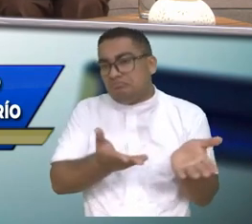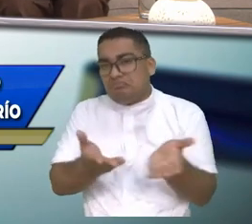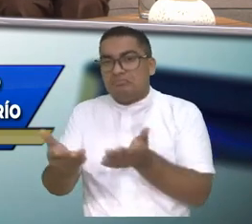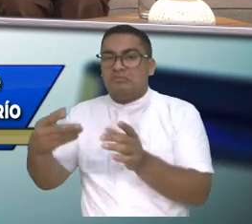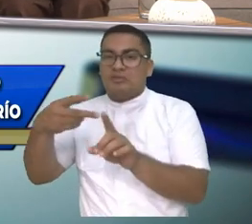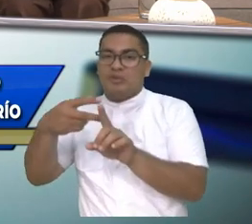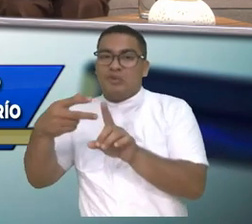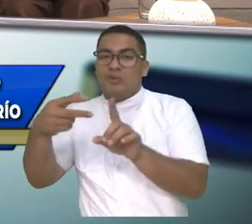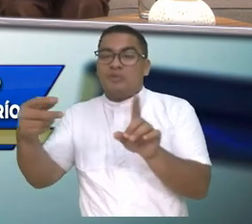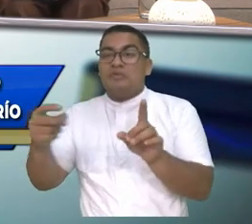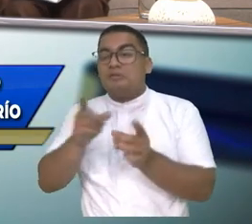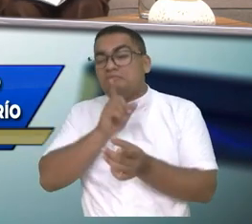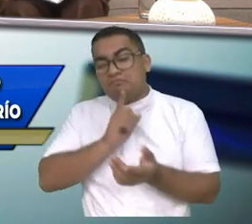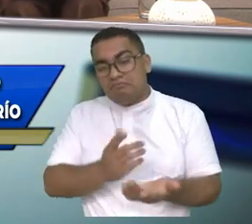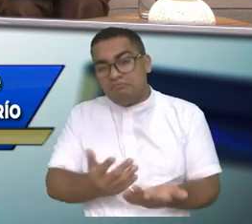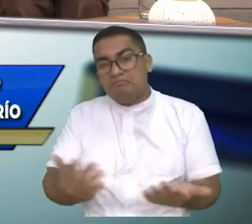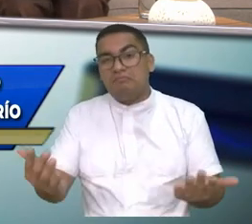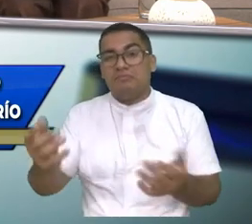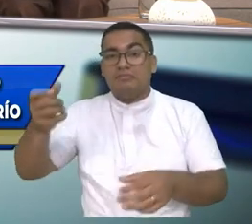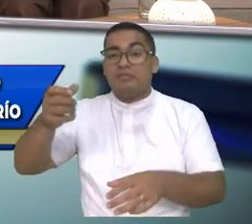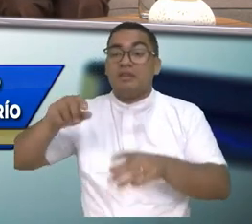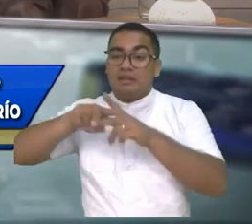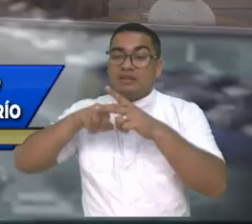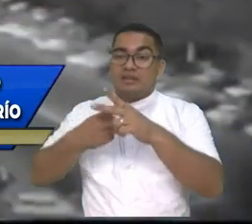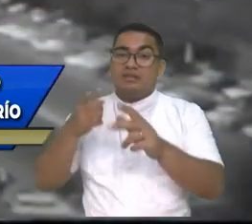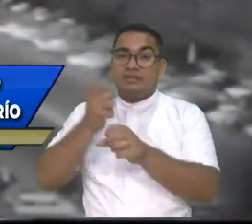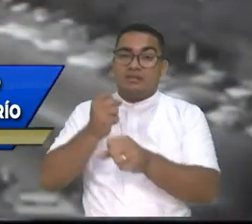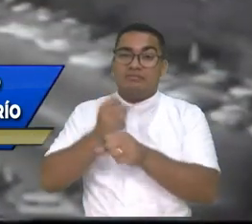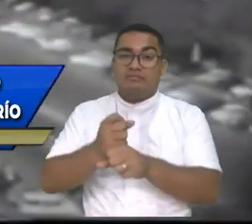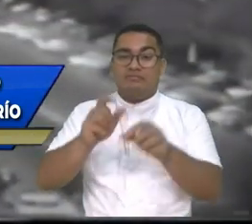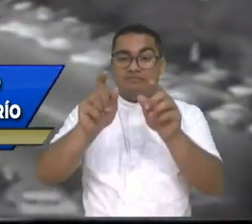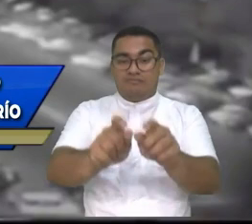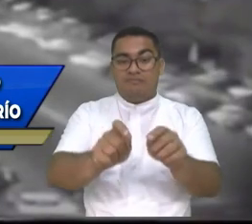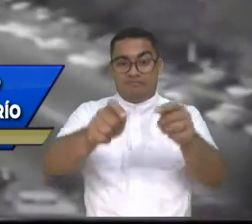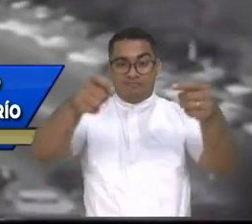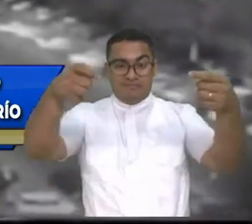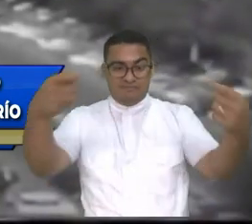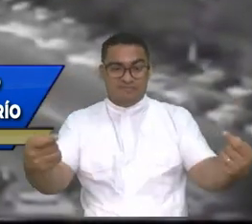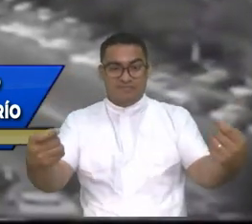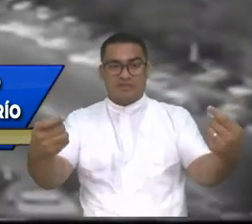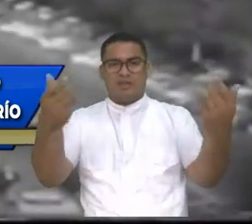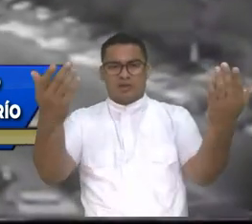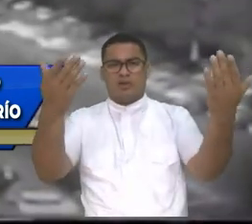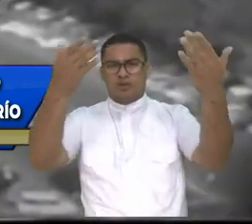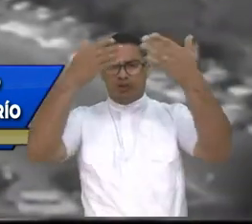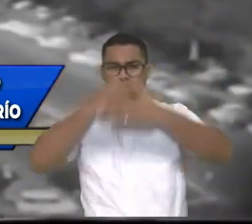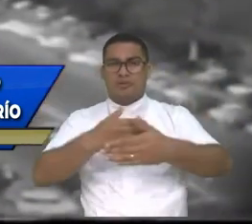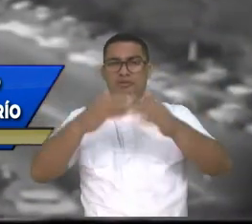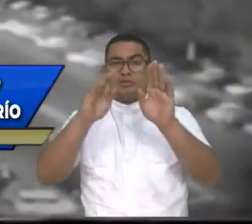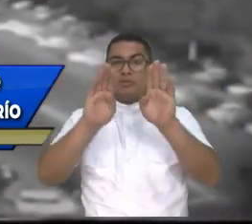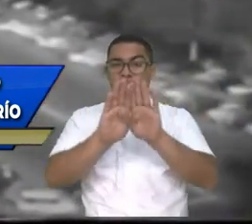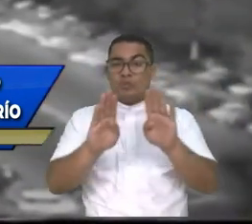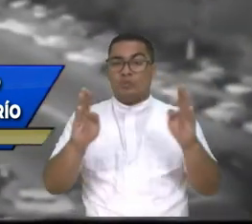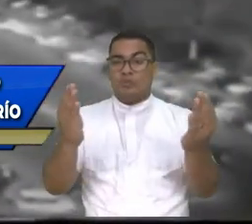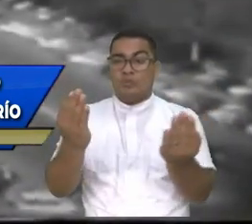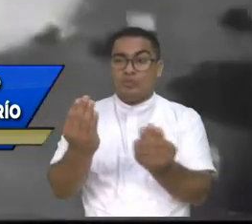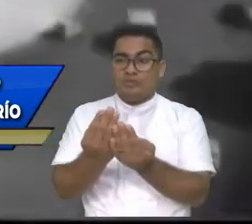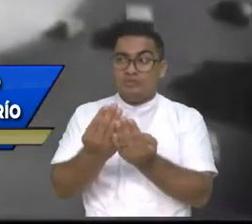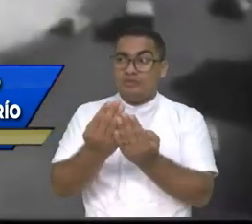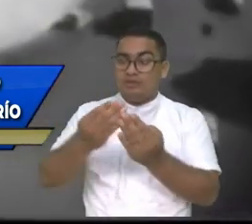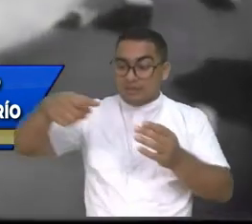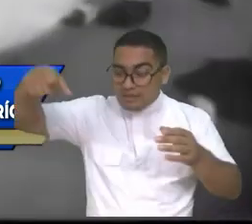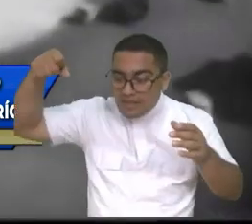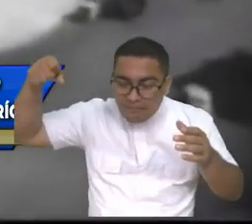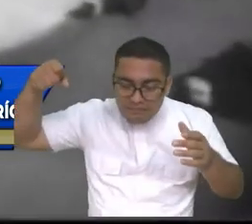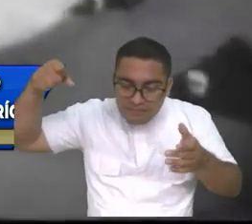puso a trabajar en un periódico, y de noche, en su cuartucho, con una lámpara,